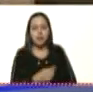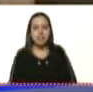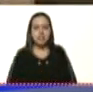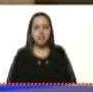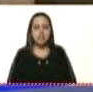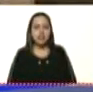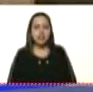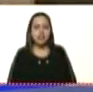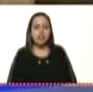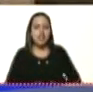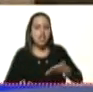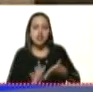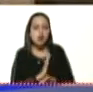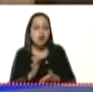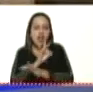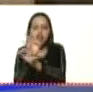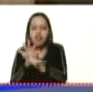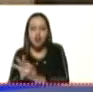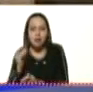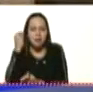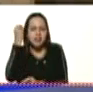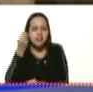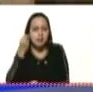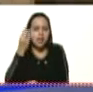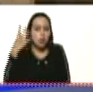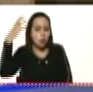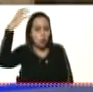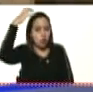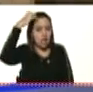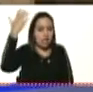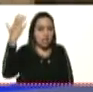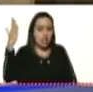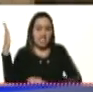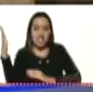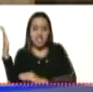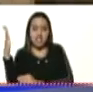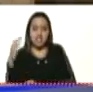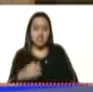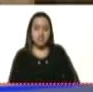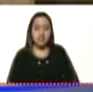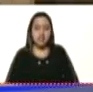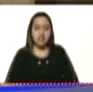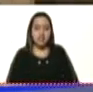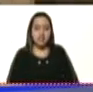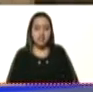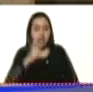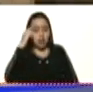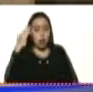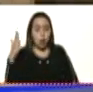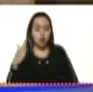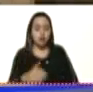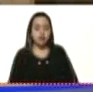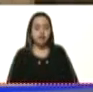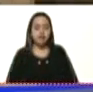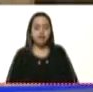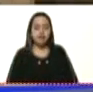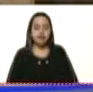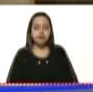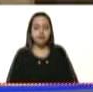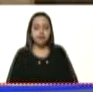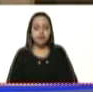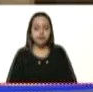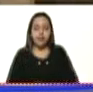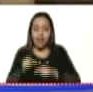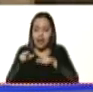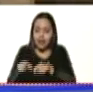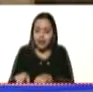deformación monárquica colonial de la Iglesia, de Dios y de Jesucristo. Allí